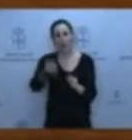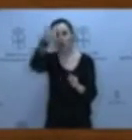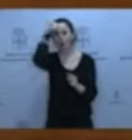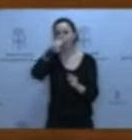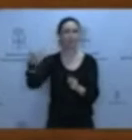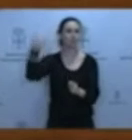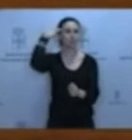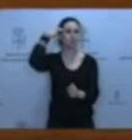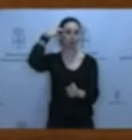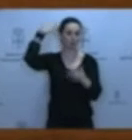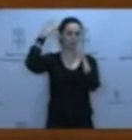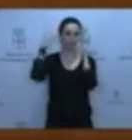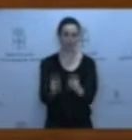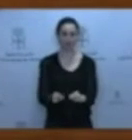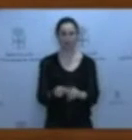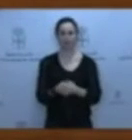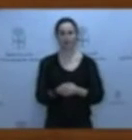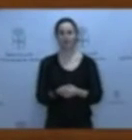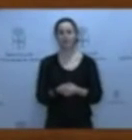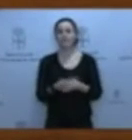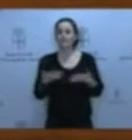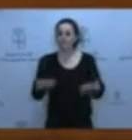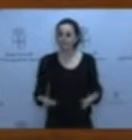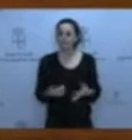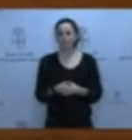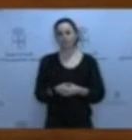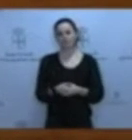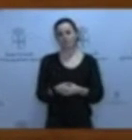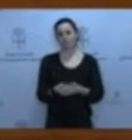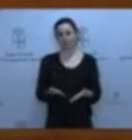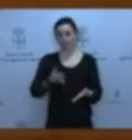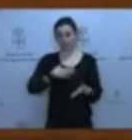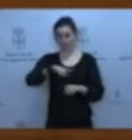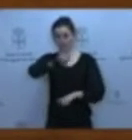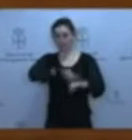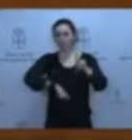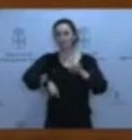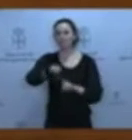¿no? Y claro, nos preocupa